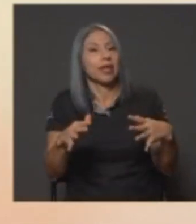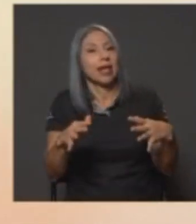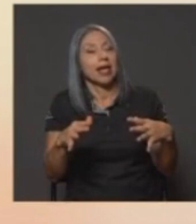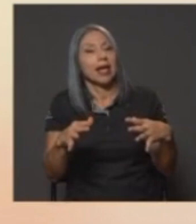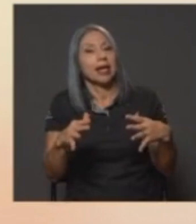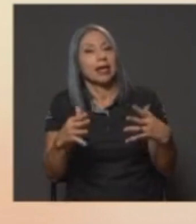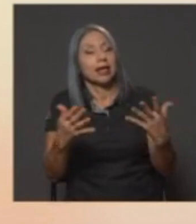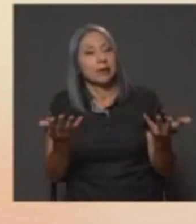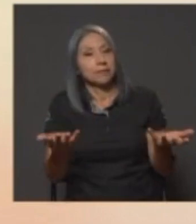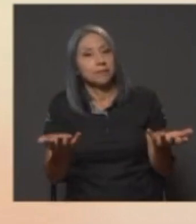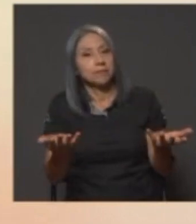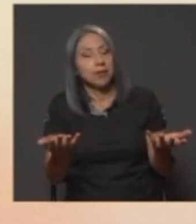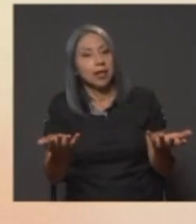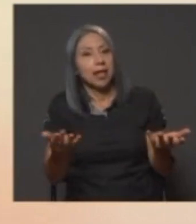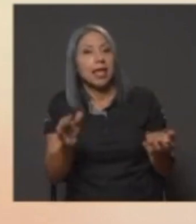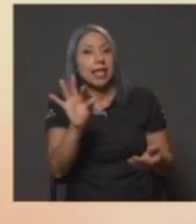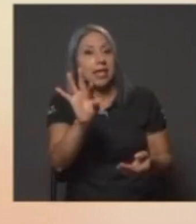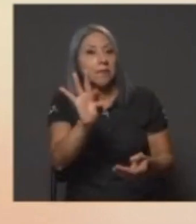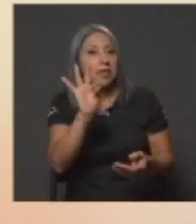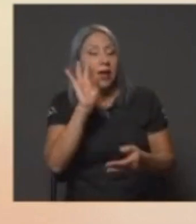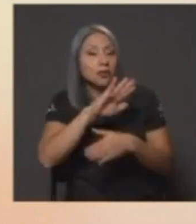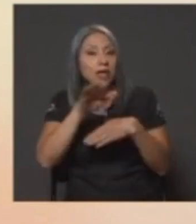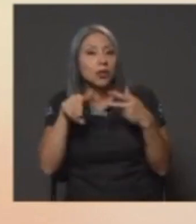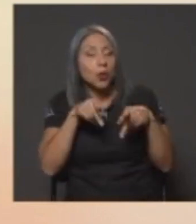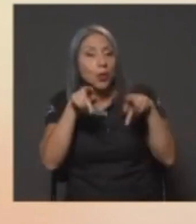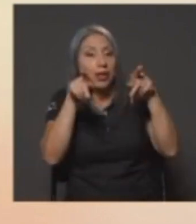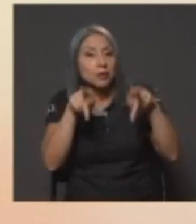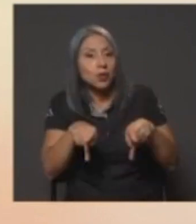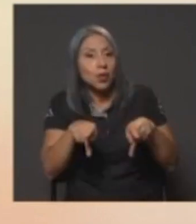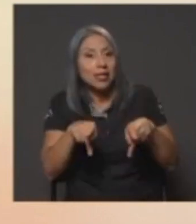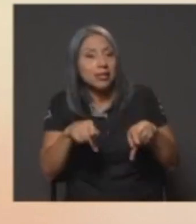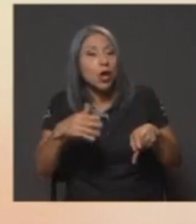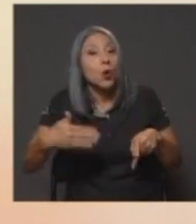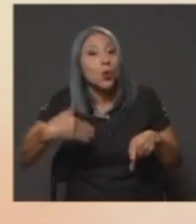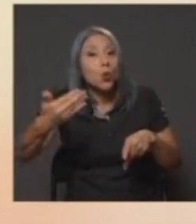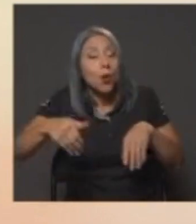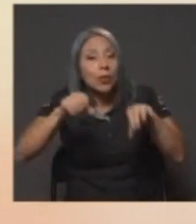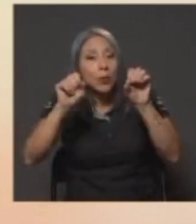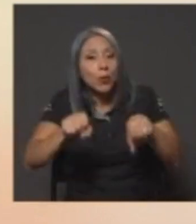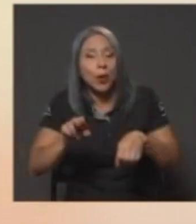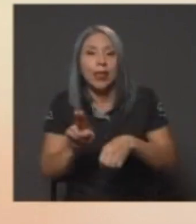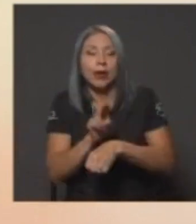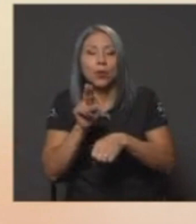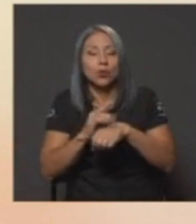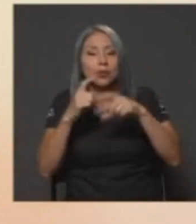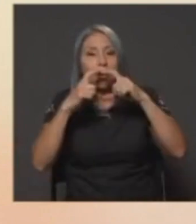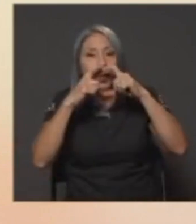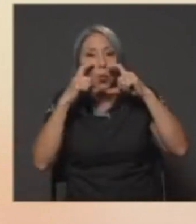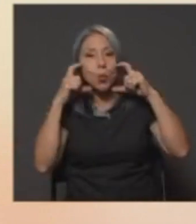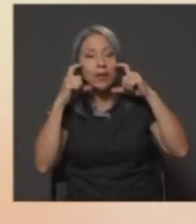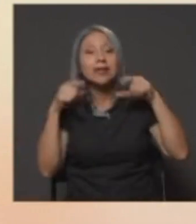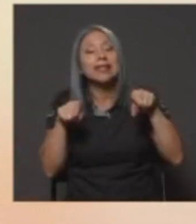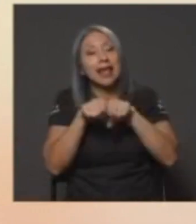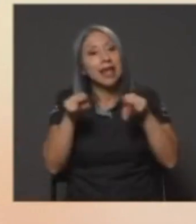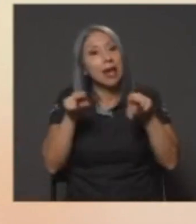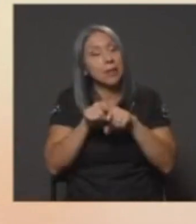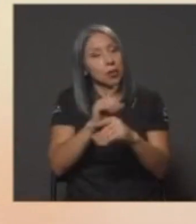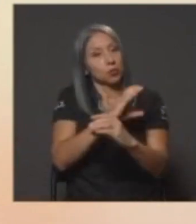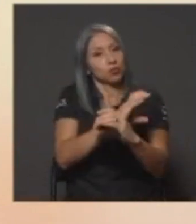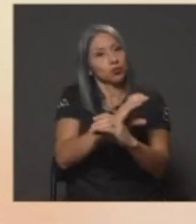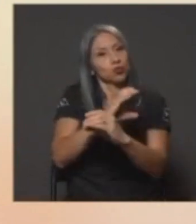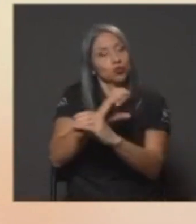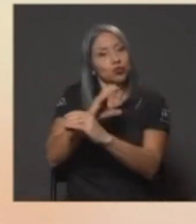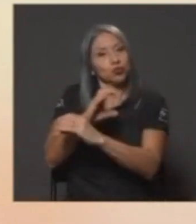que cada vez que puedan usen cubrebocas y todas las otras medidas adecuadas.